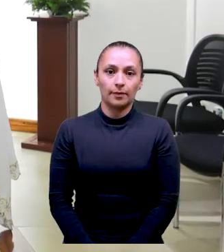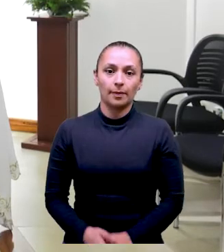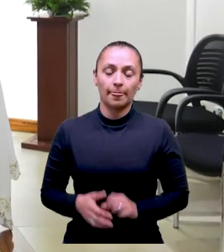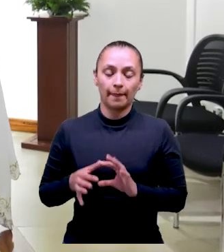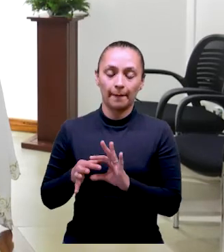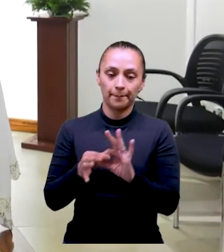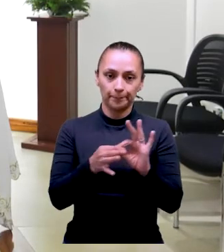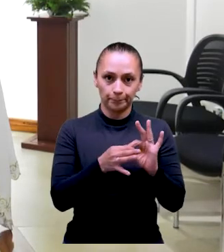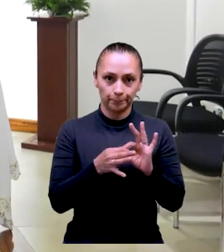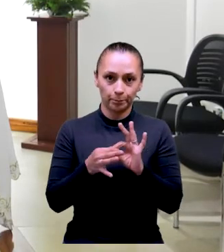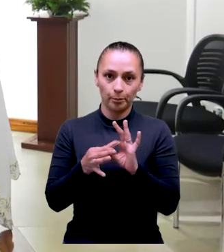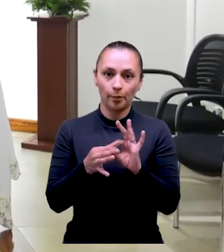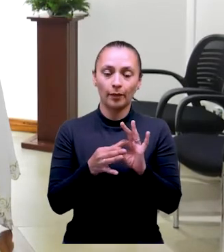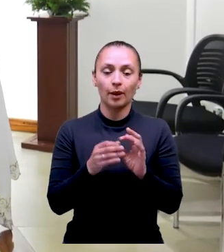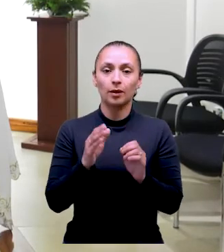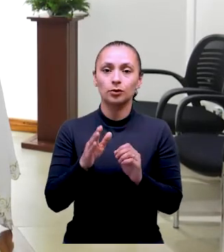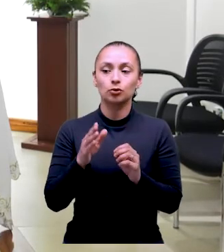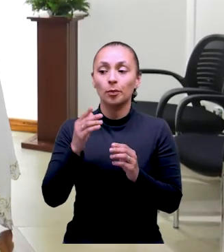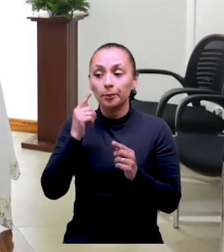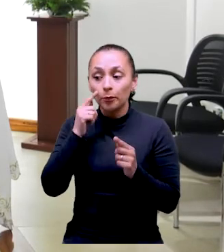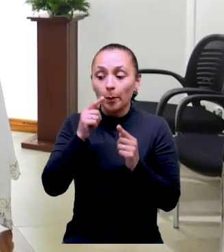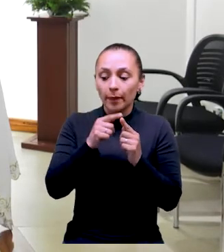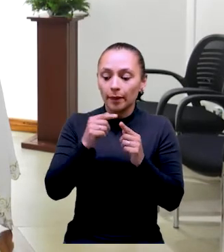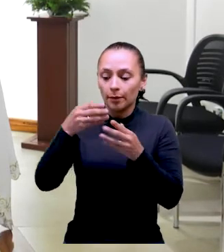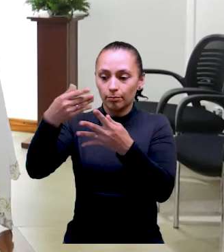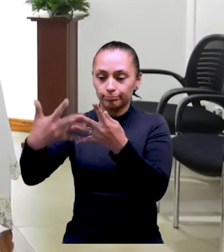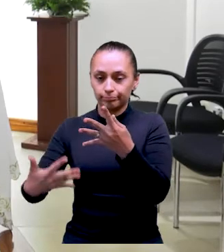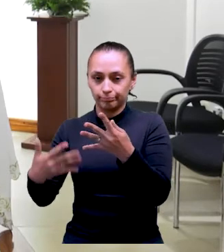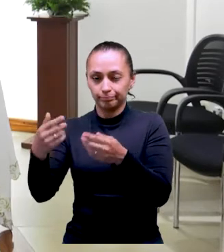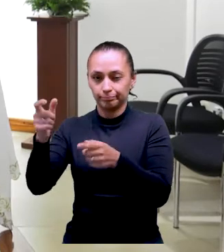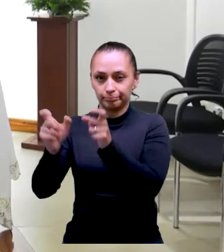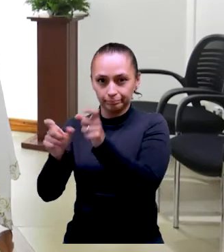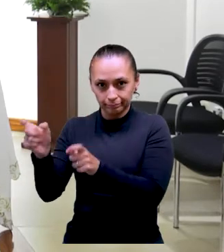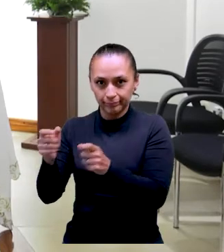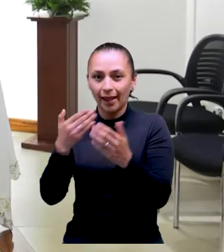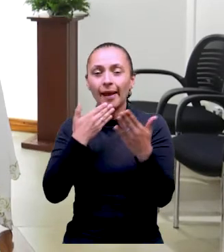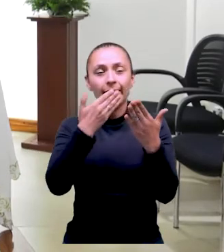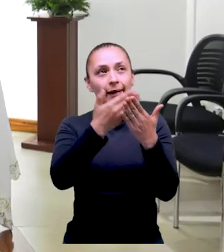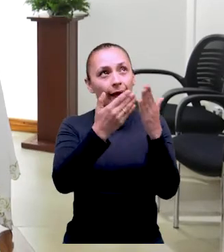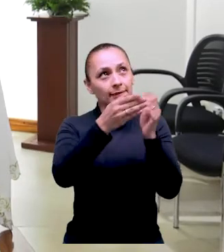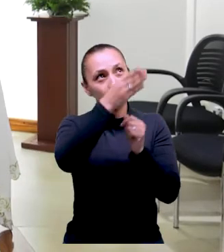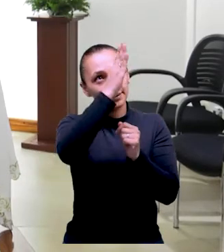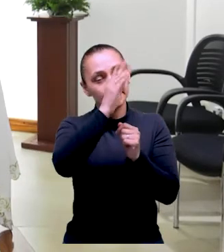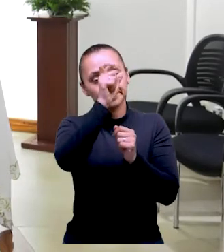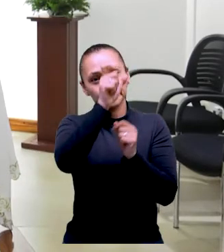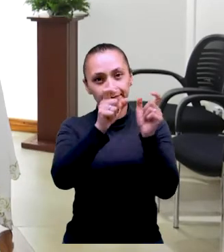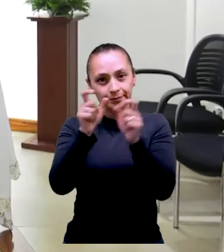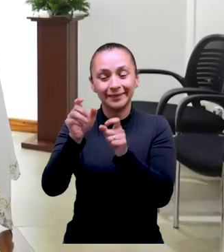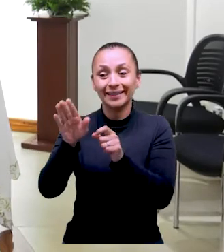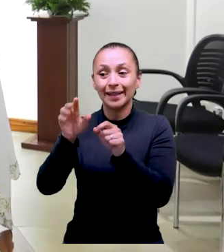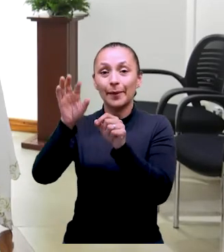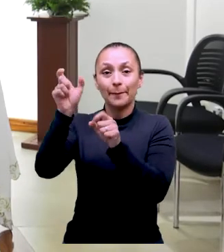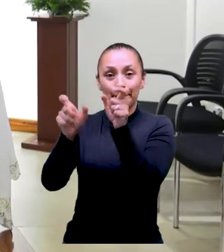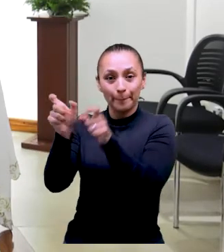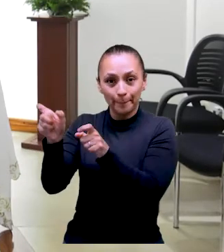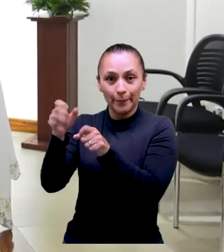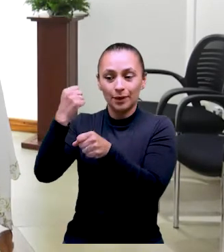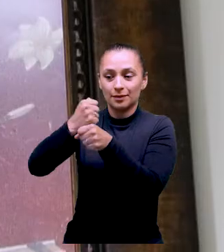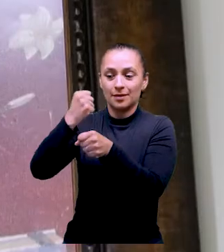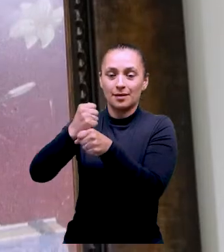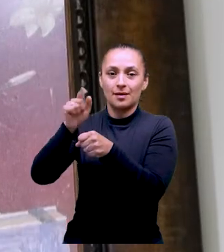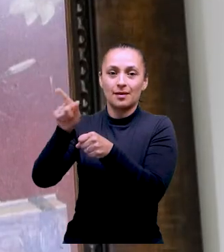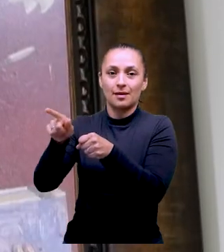nos unimos también a las siguientes intenciones en acción de gracias por el trabajo intención